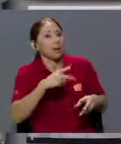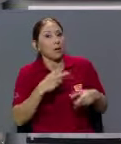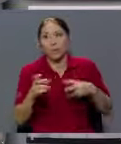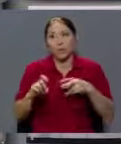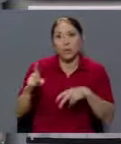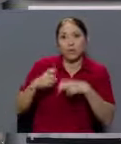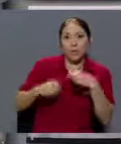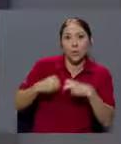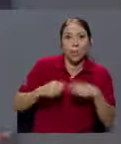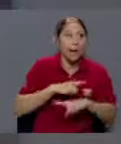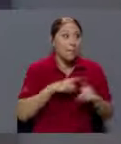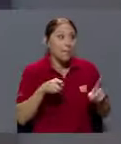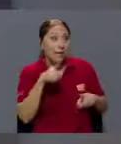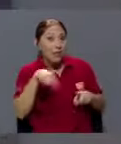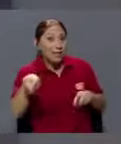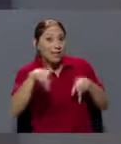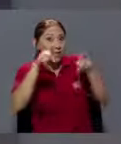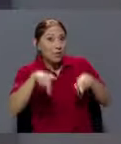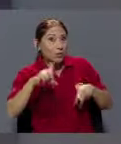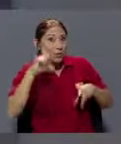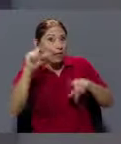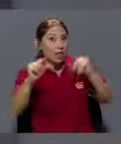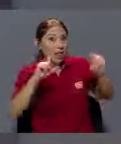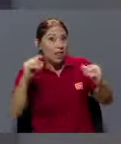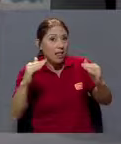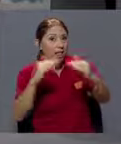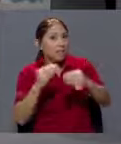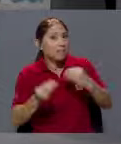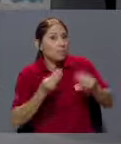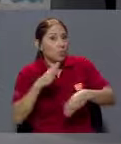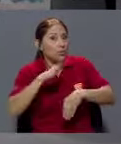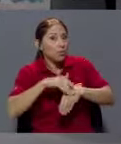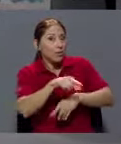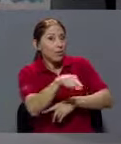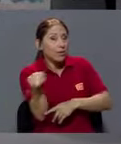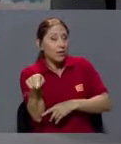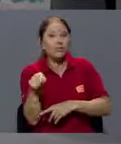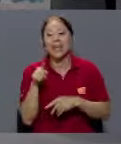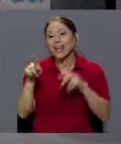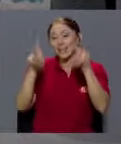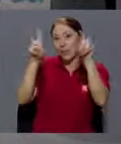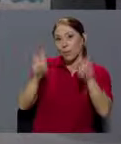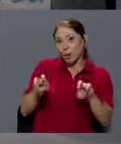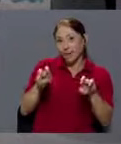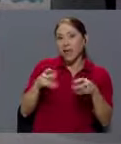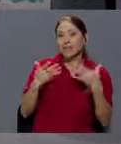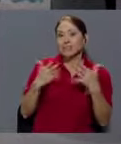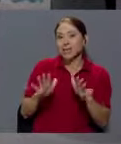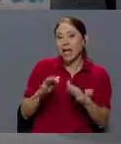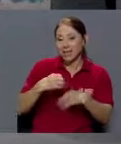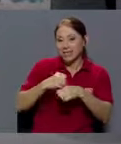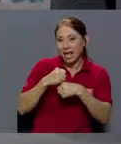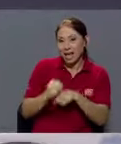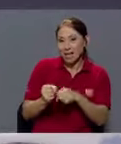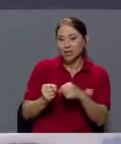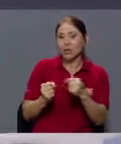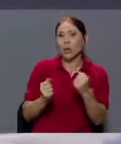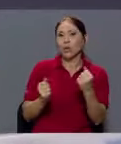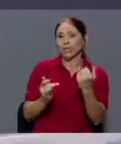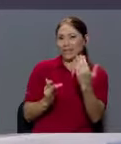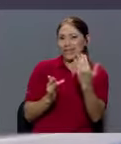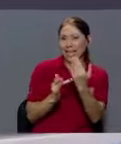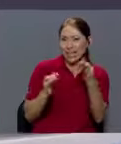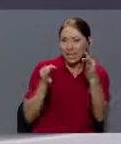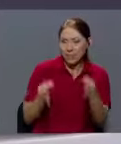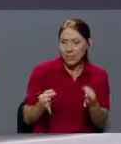rural que no está teniendo técnicamente oportunidad. es una prueba técnicamente construida con Sí, eso lo tenemos elementos claro.